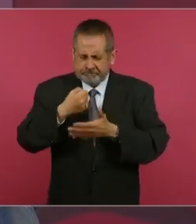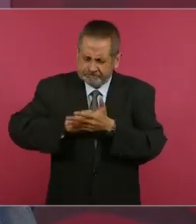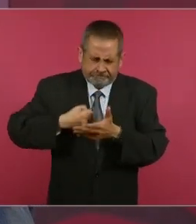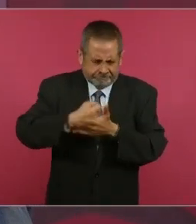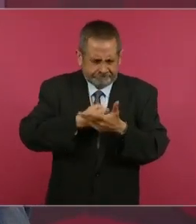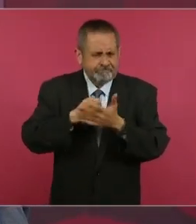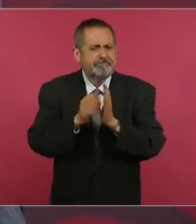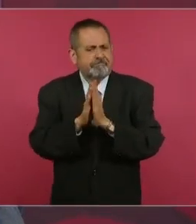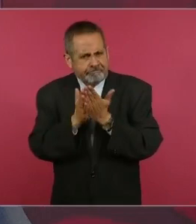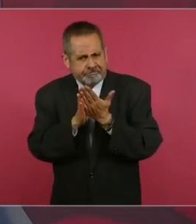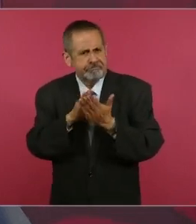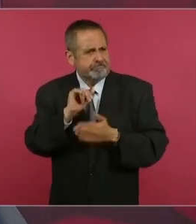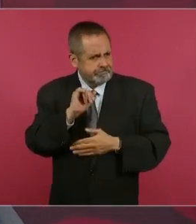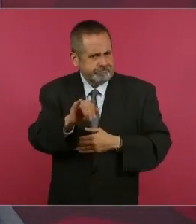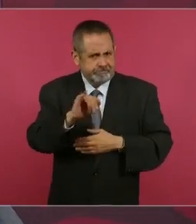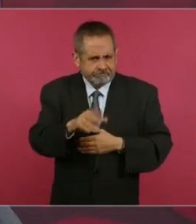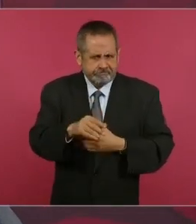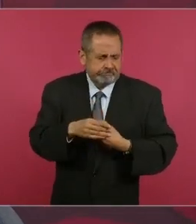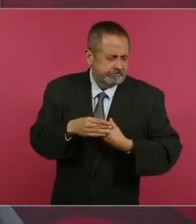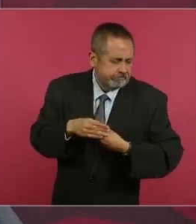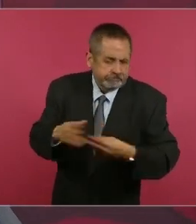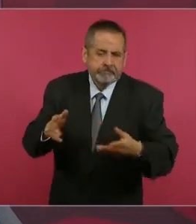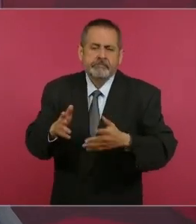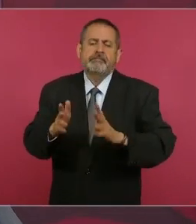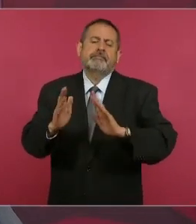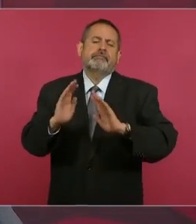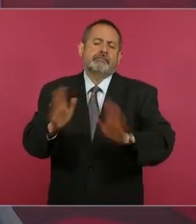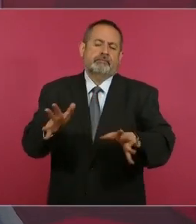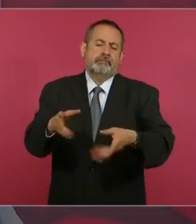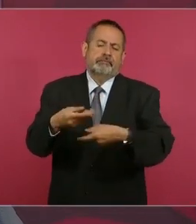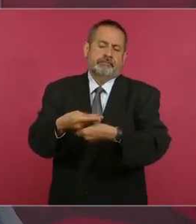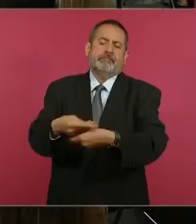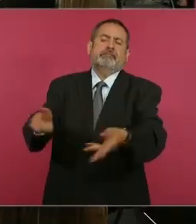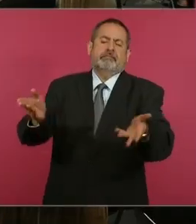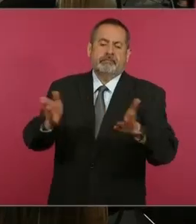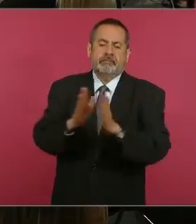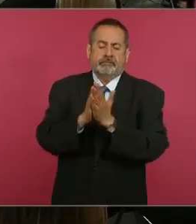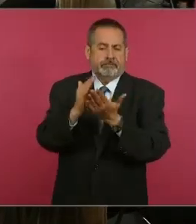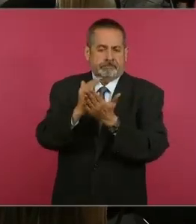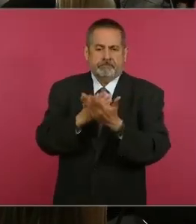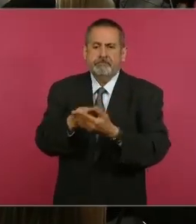lucharon para que se entregaran los libros. Entonces, esto